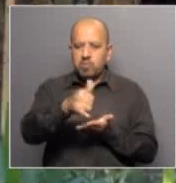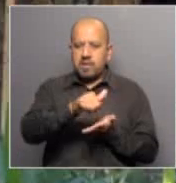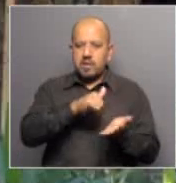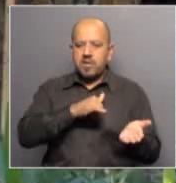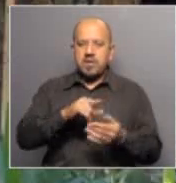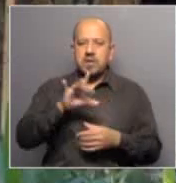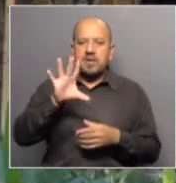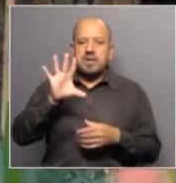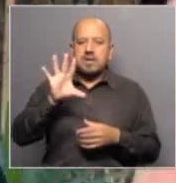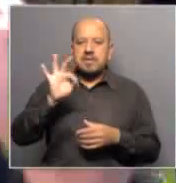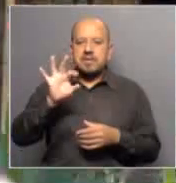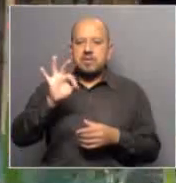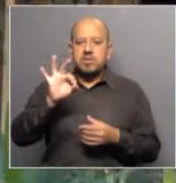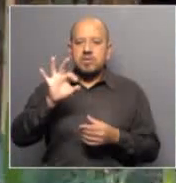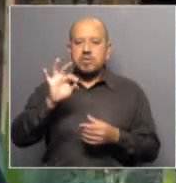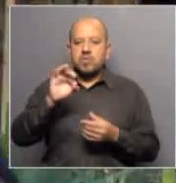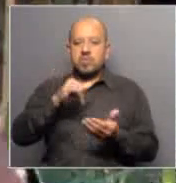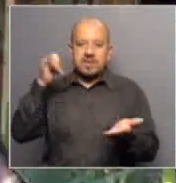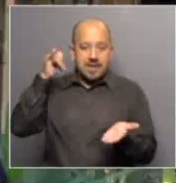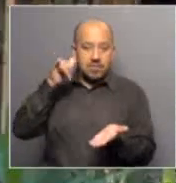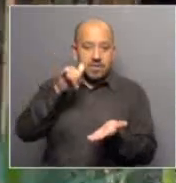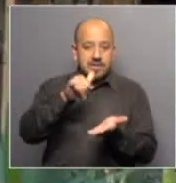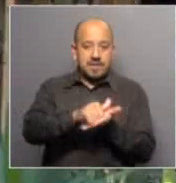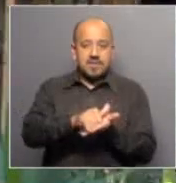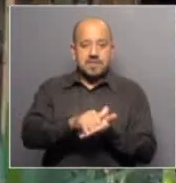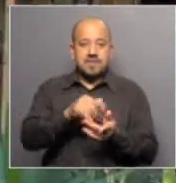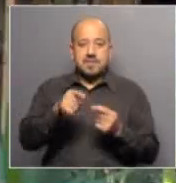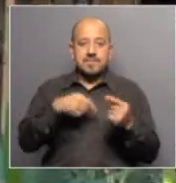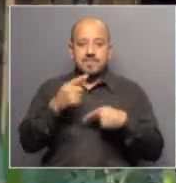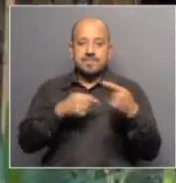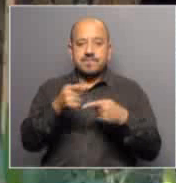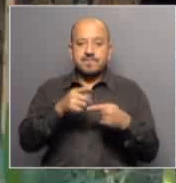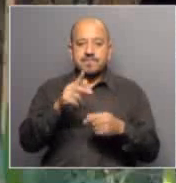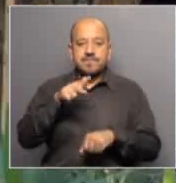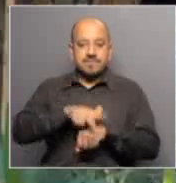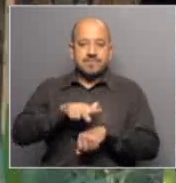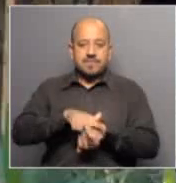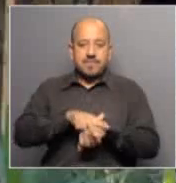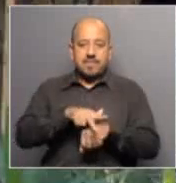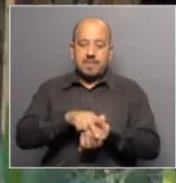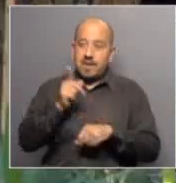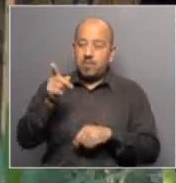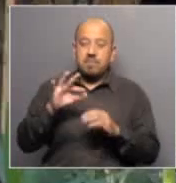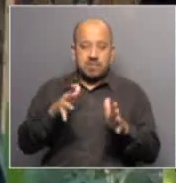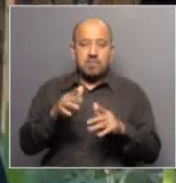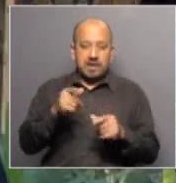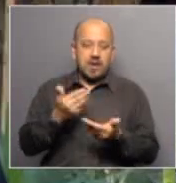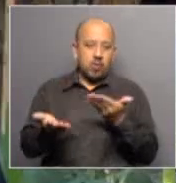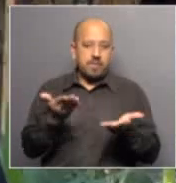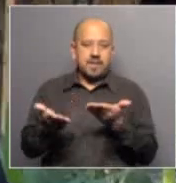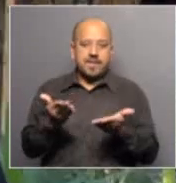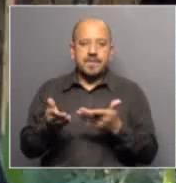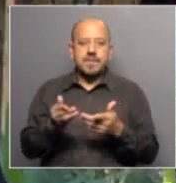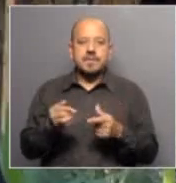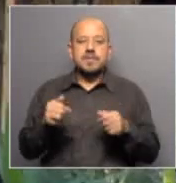unas 50 avionetas que estarían llegando de Paraguay, en caso de que todo el mundo siguiera fumando paraguayo, que no es la situación, pero para graficarlo, ¿no?